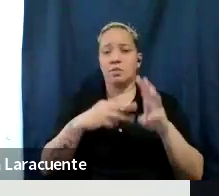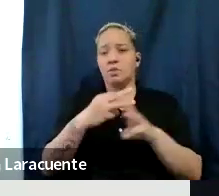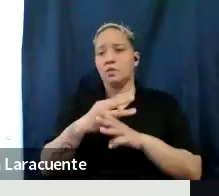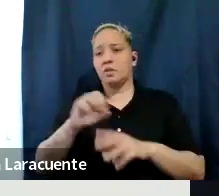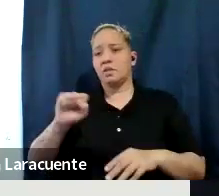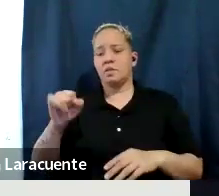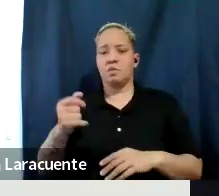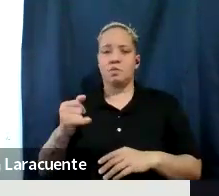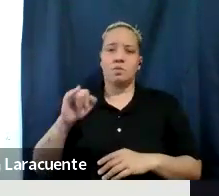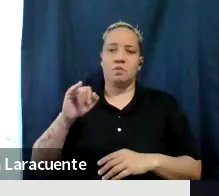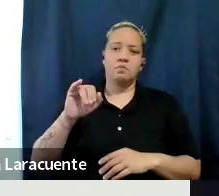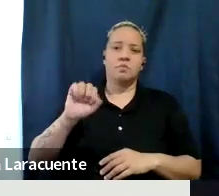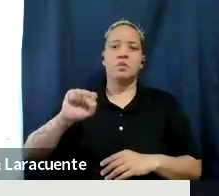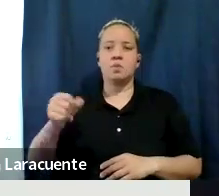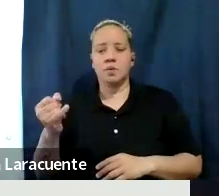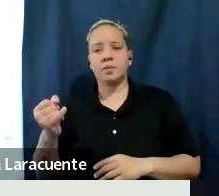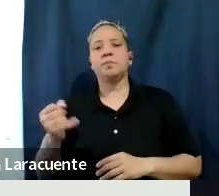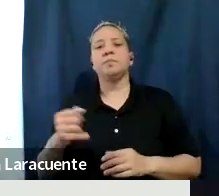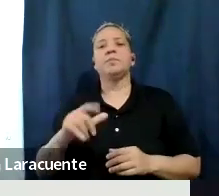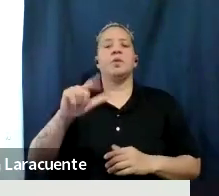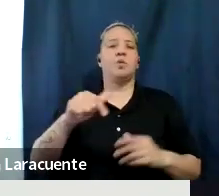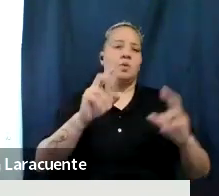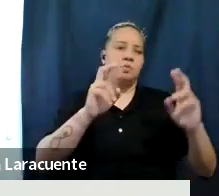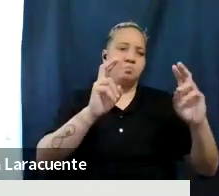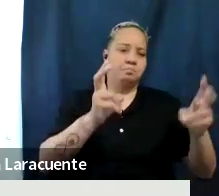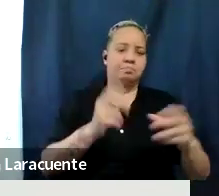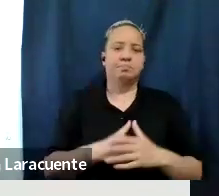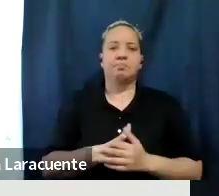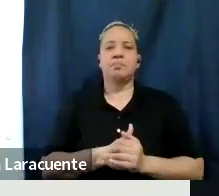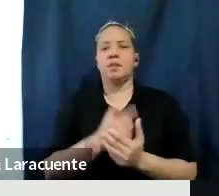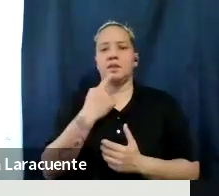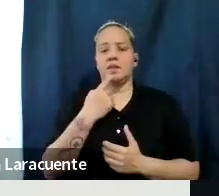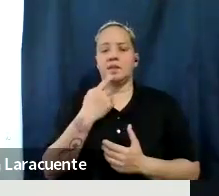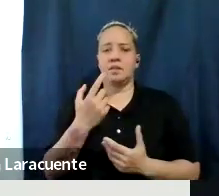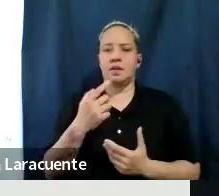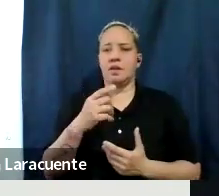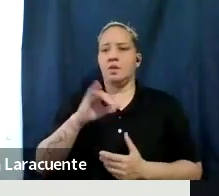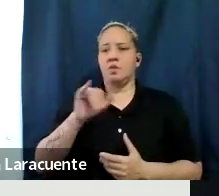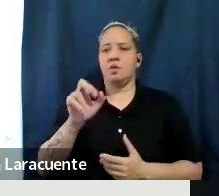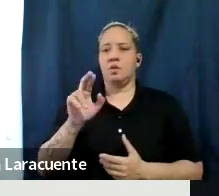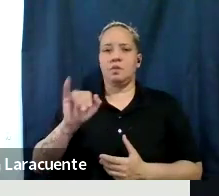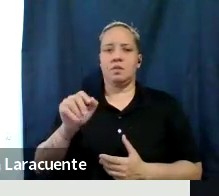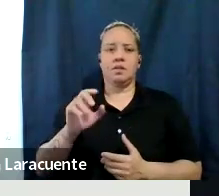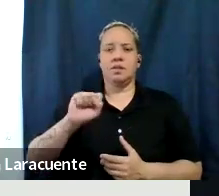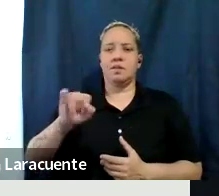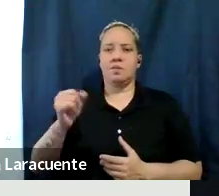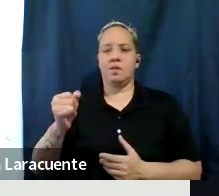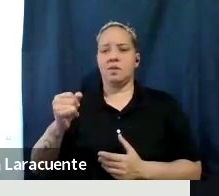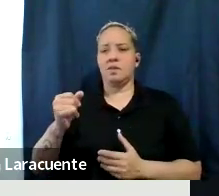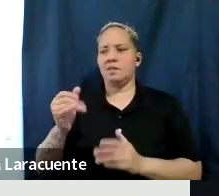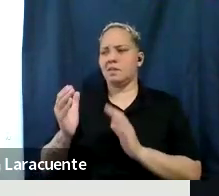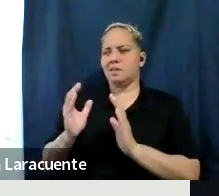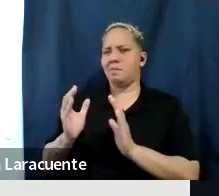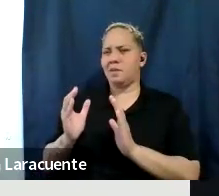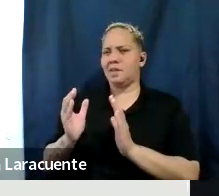volveré, que más adelante citaré, declara literalmente Juan Ramón Jiménez: San Juan se parece a Cádiz, me